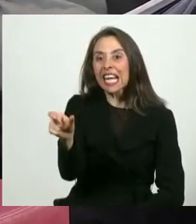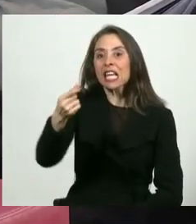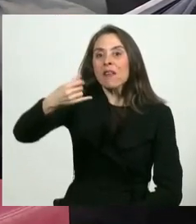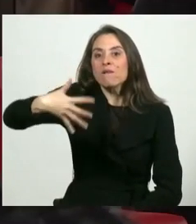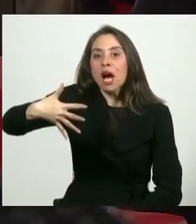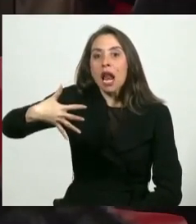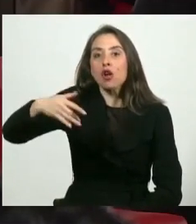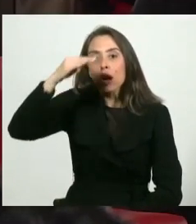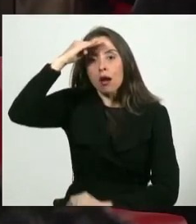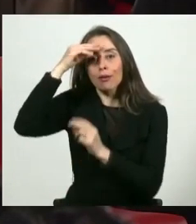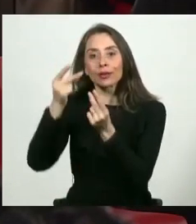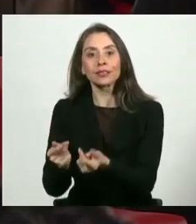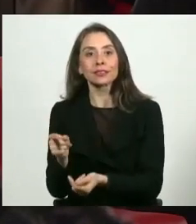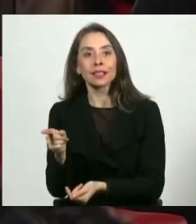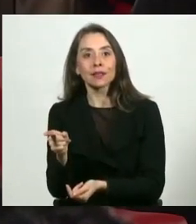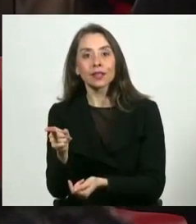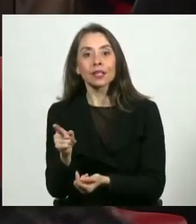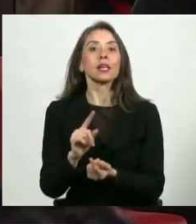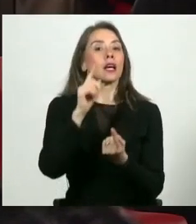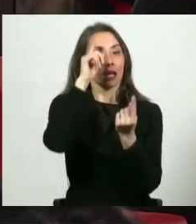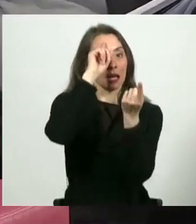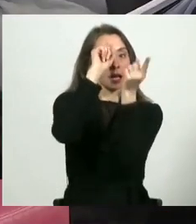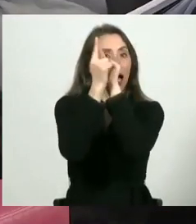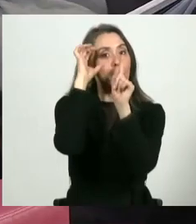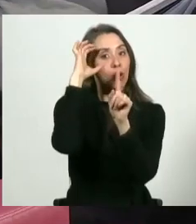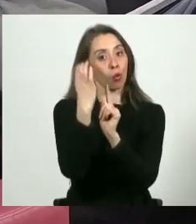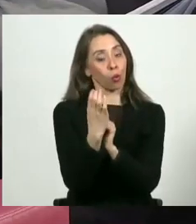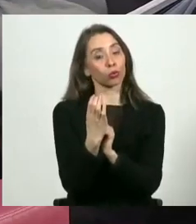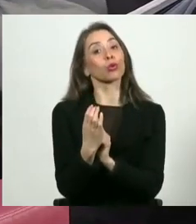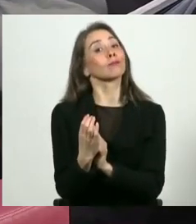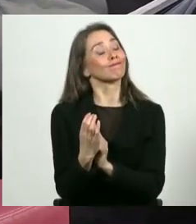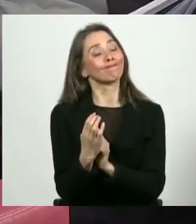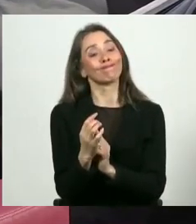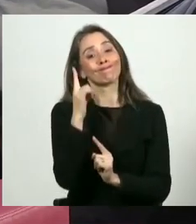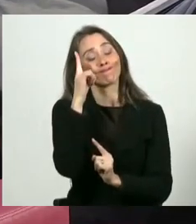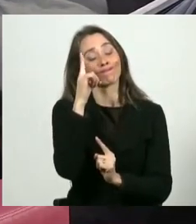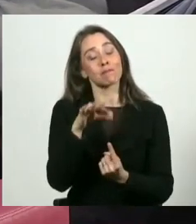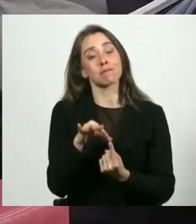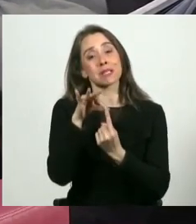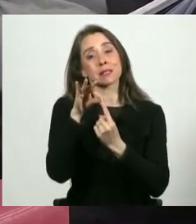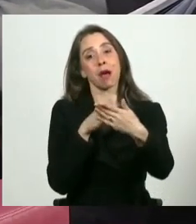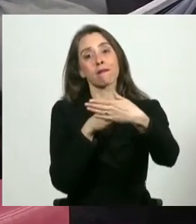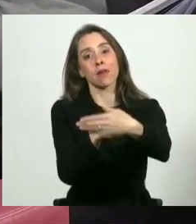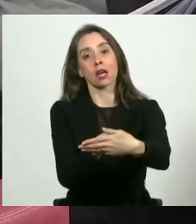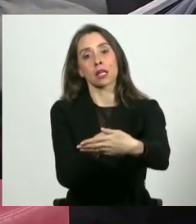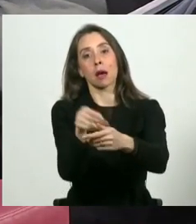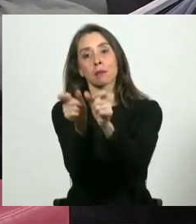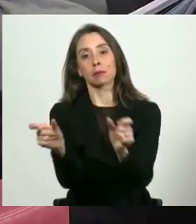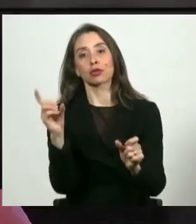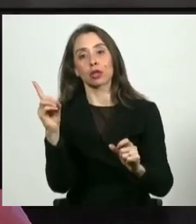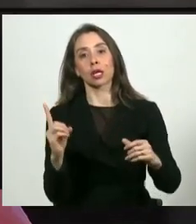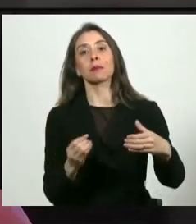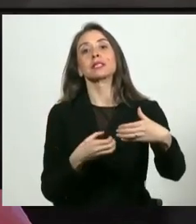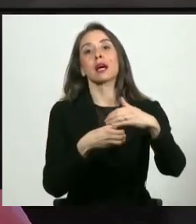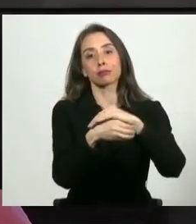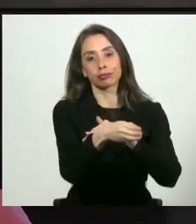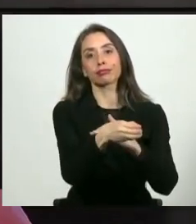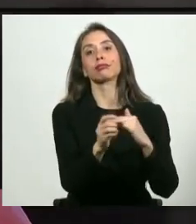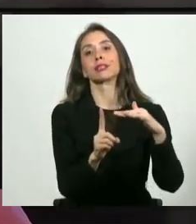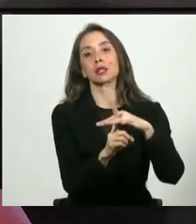sus competencias. Cambio cultural, lejos, la mayor barrera para incorporar a las personas con discapacidad en Chile. Muchas gracias,